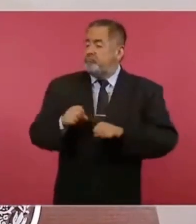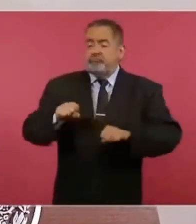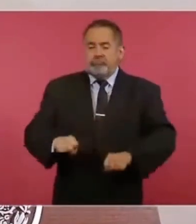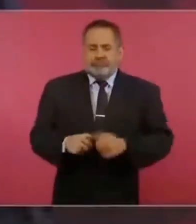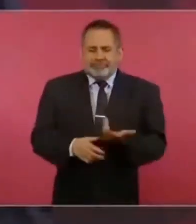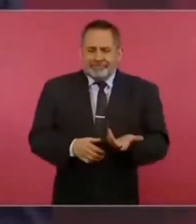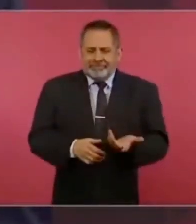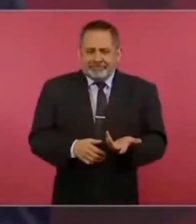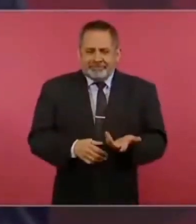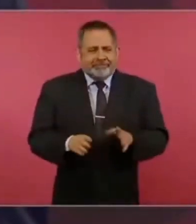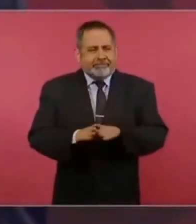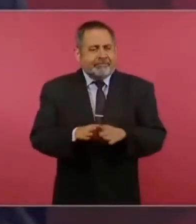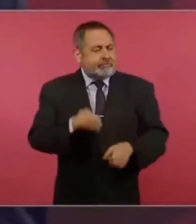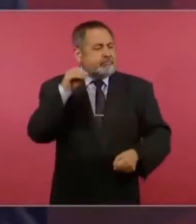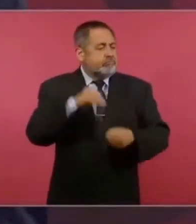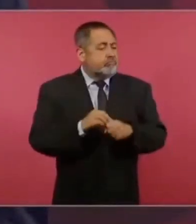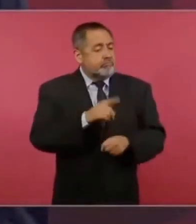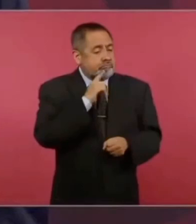¿cómo silenciaban